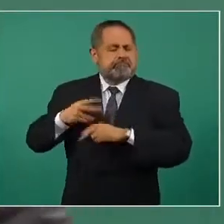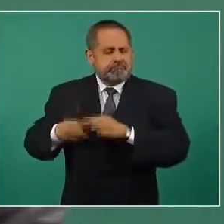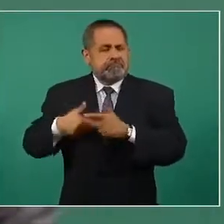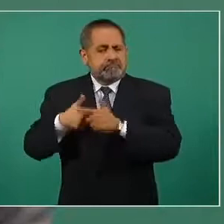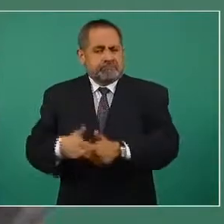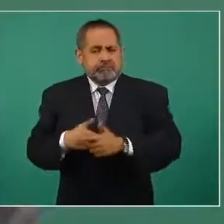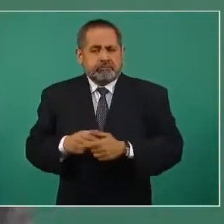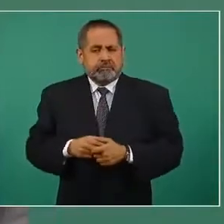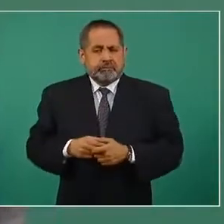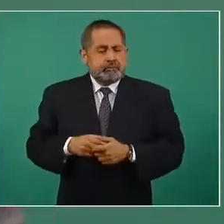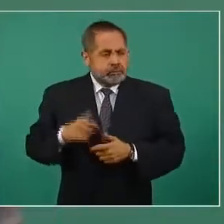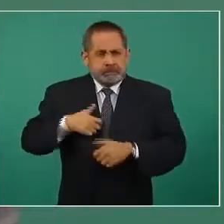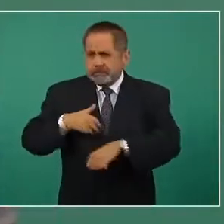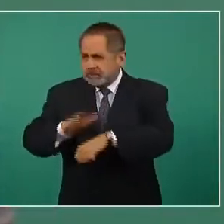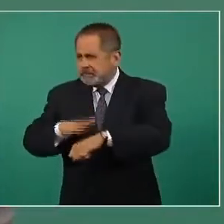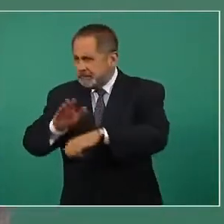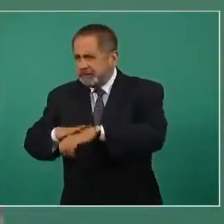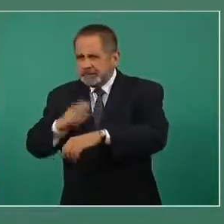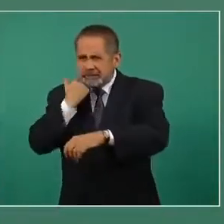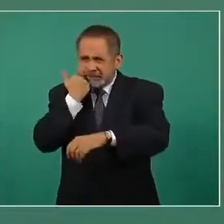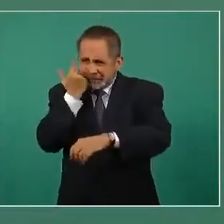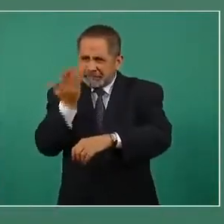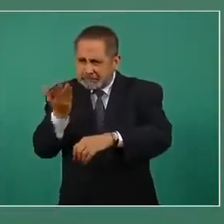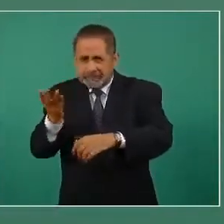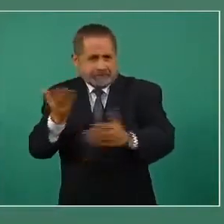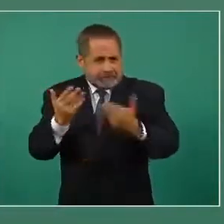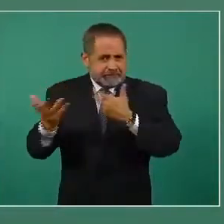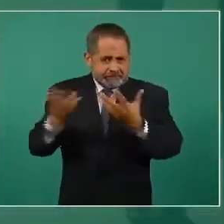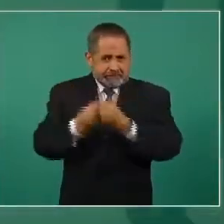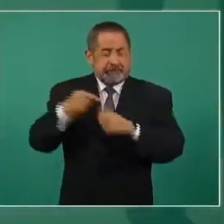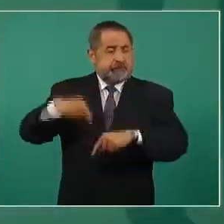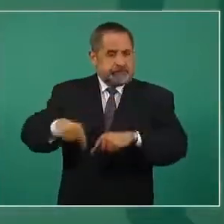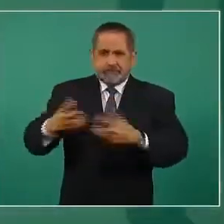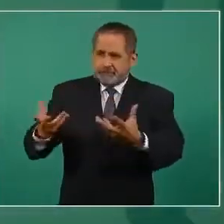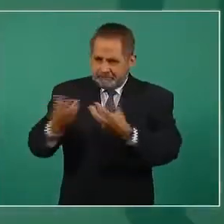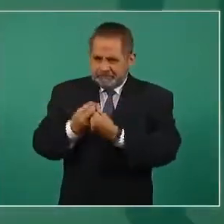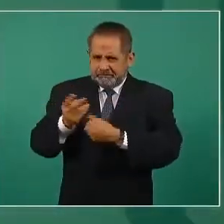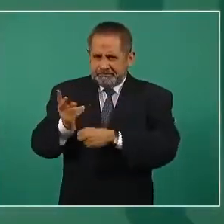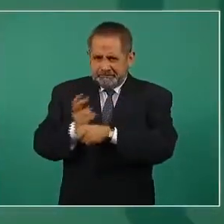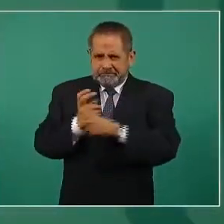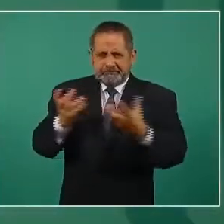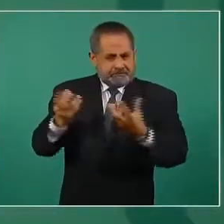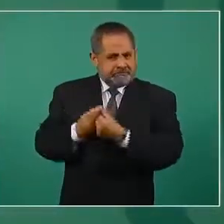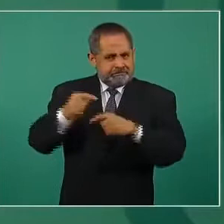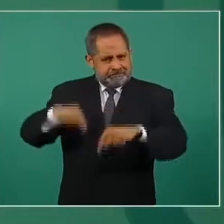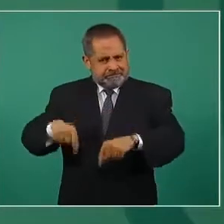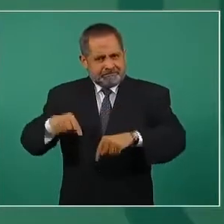Y cuando invité a algunos aquí al Palacio, de los más